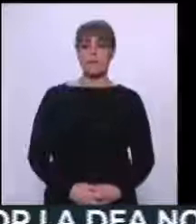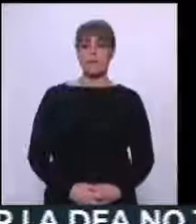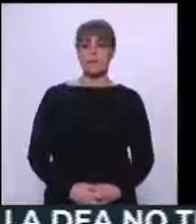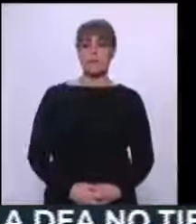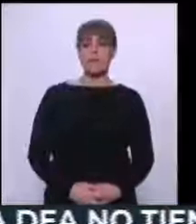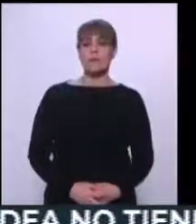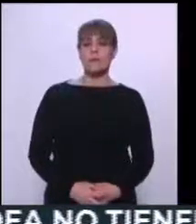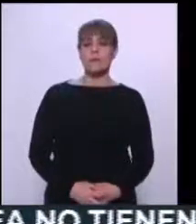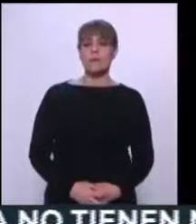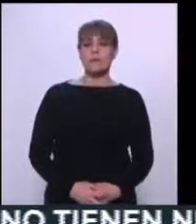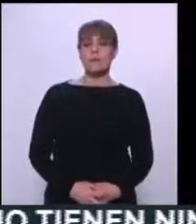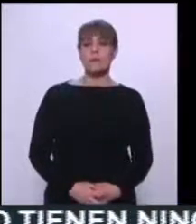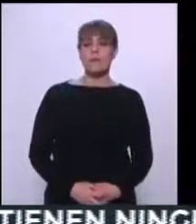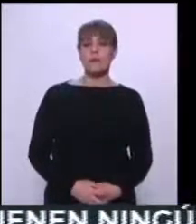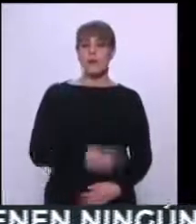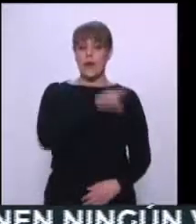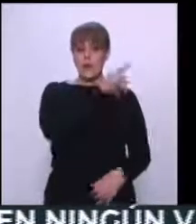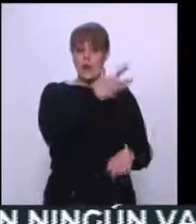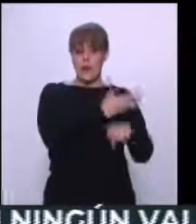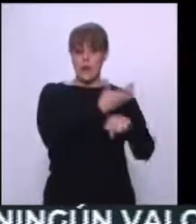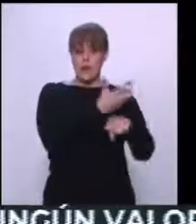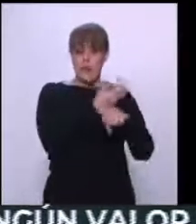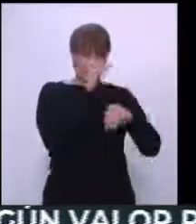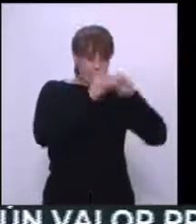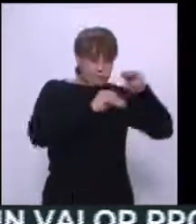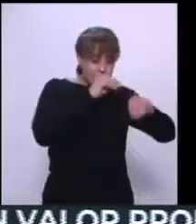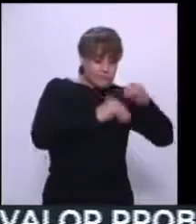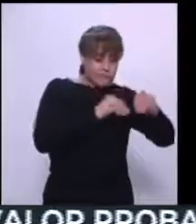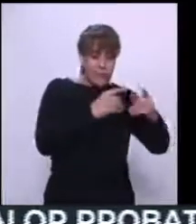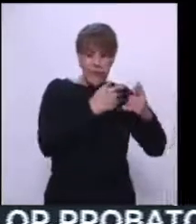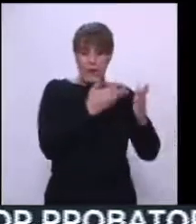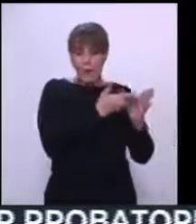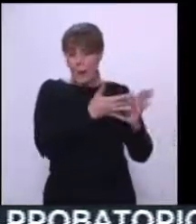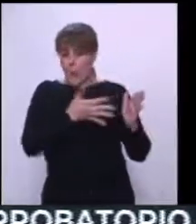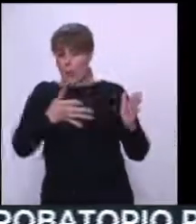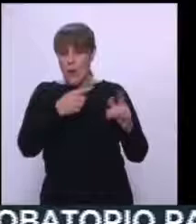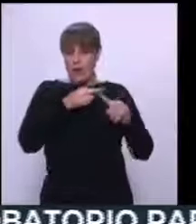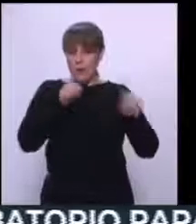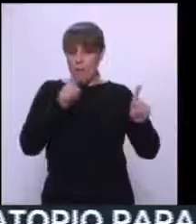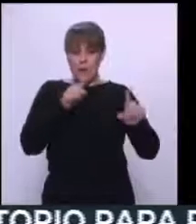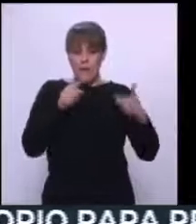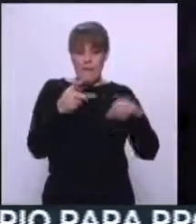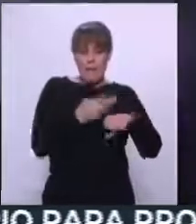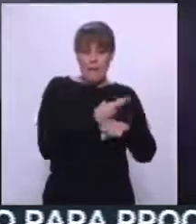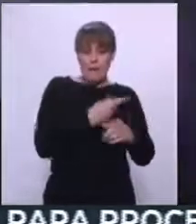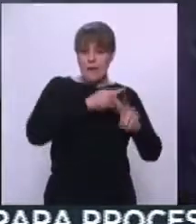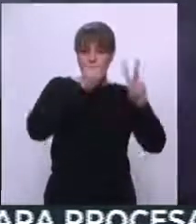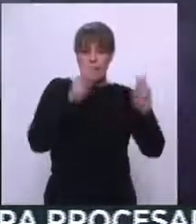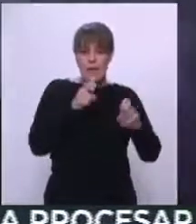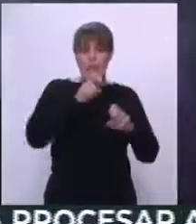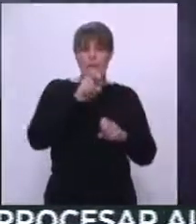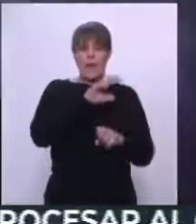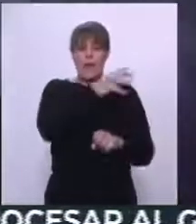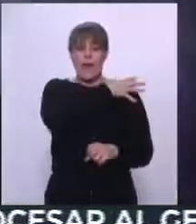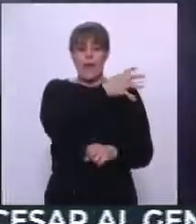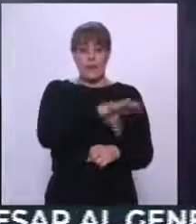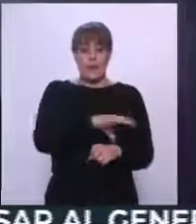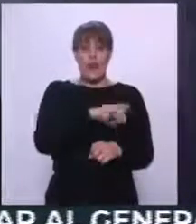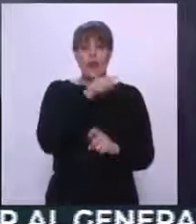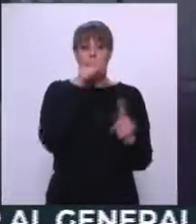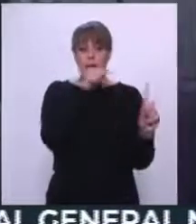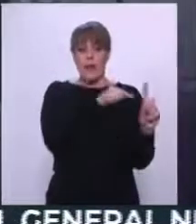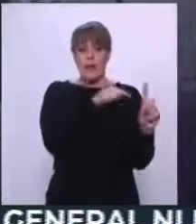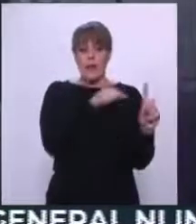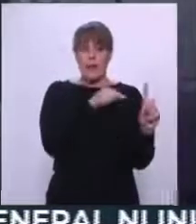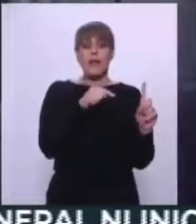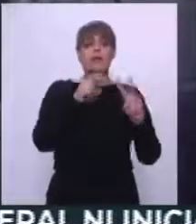A partir del caso que construyó Estados Unidos contra el general Cienfuegos, recordará que sin informar a nuestro país y violando con ello un tratado internacional en materia